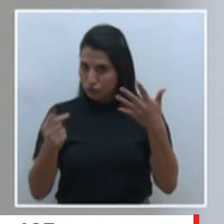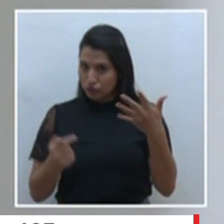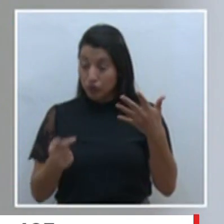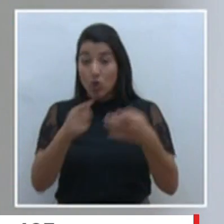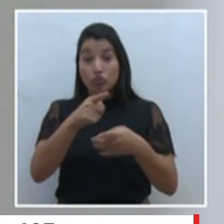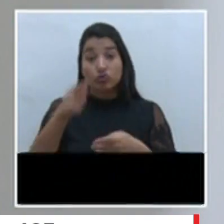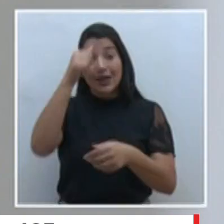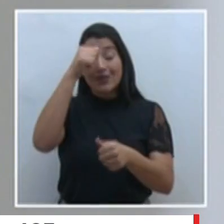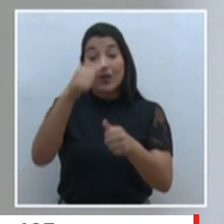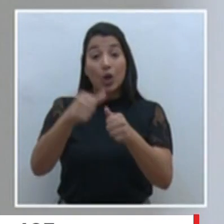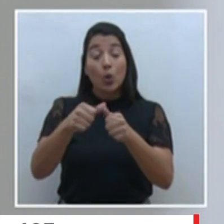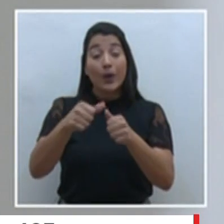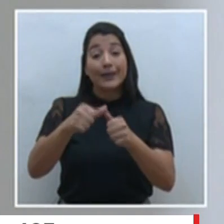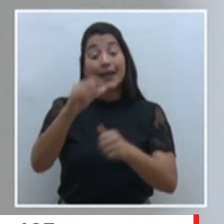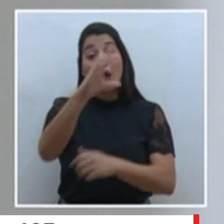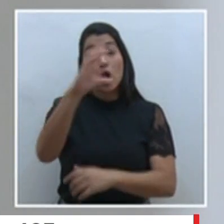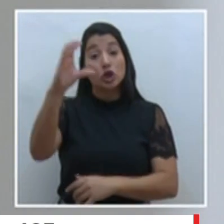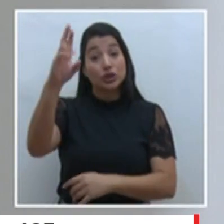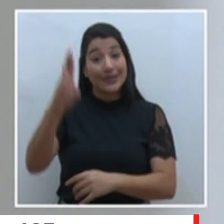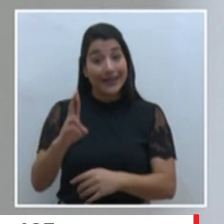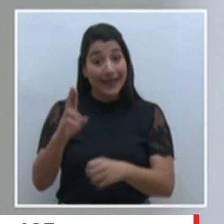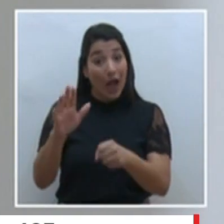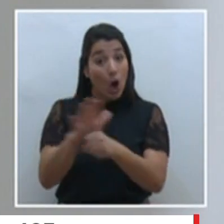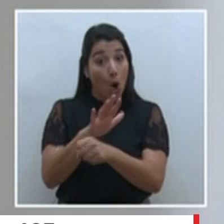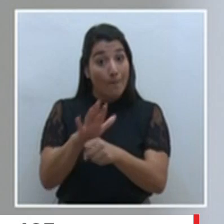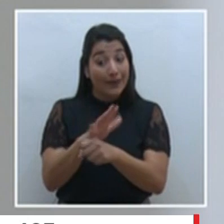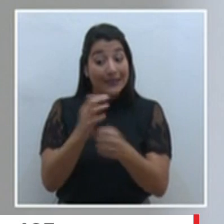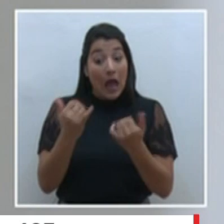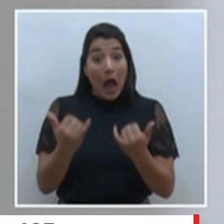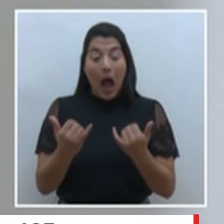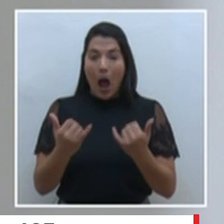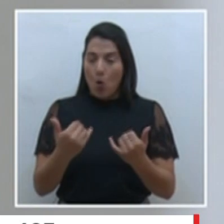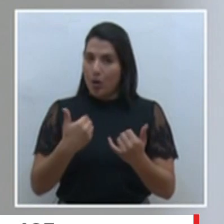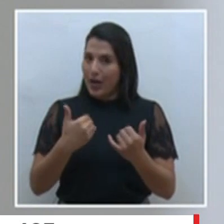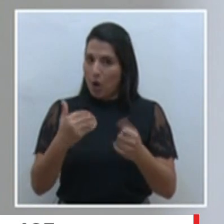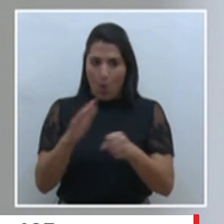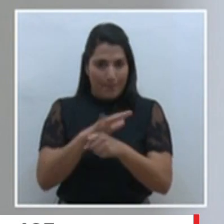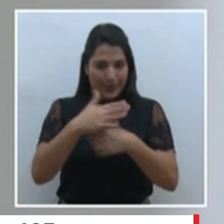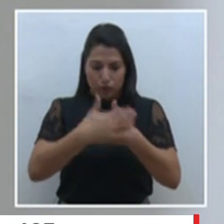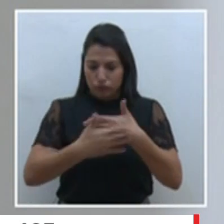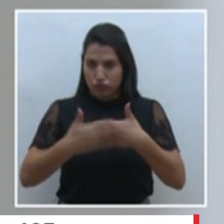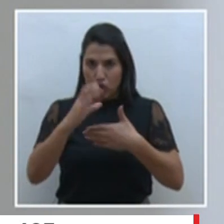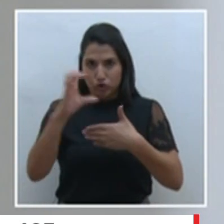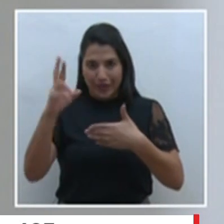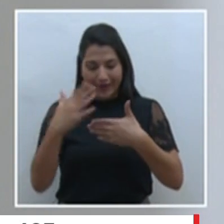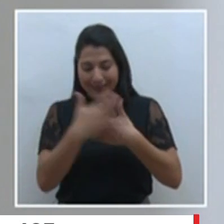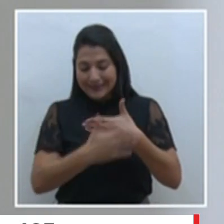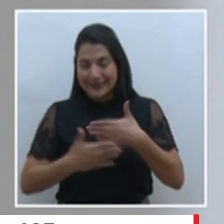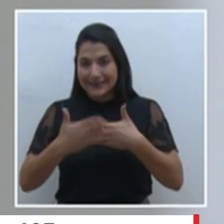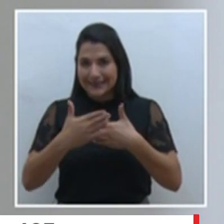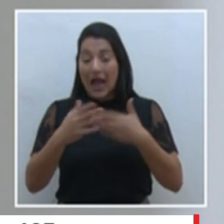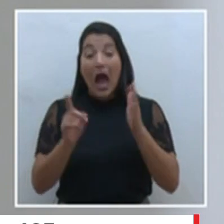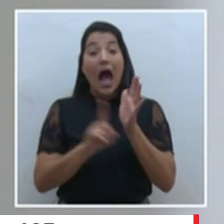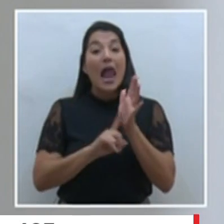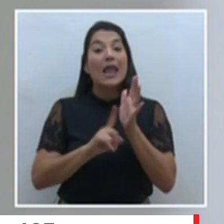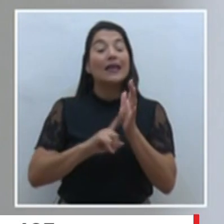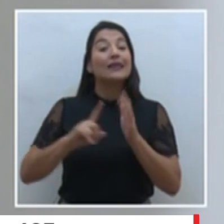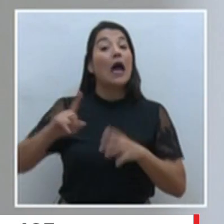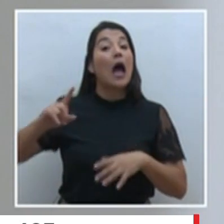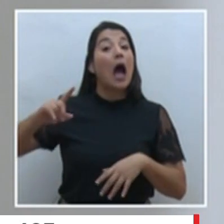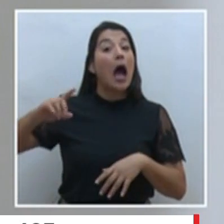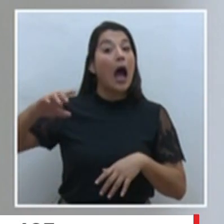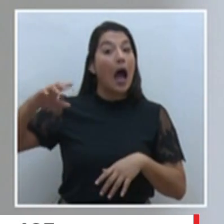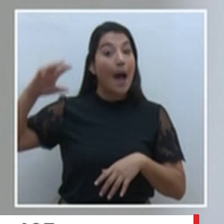el país completo está en una condición de alerta amarilla por